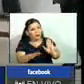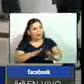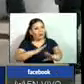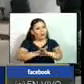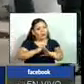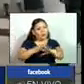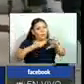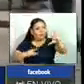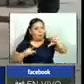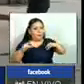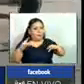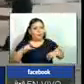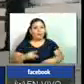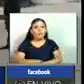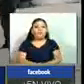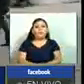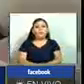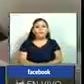más contagios